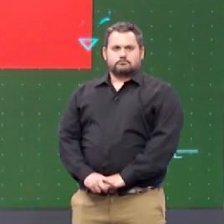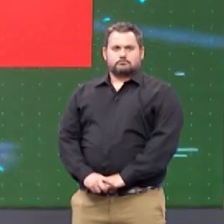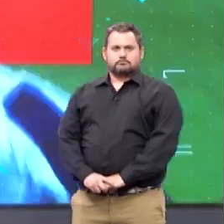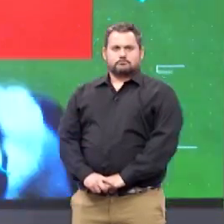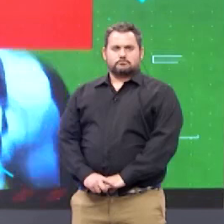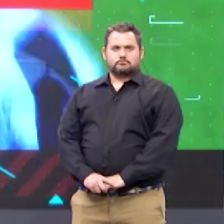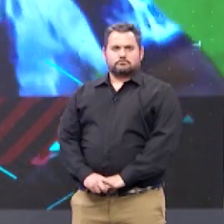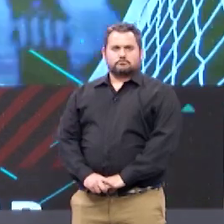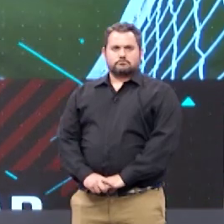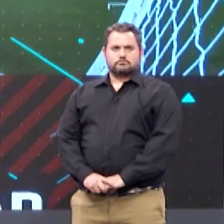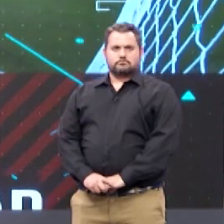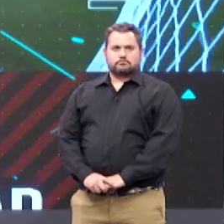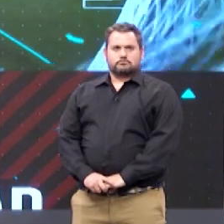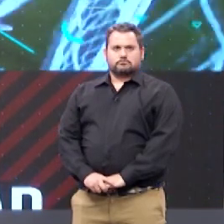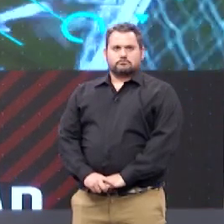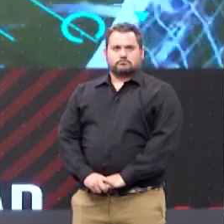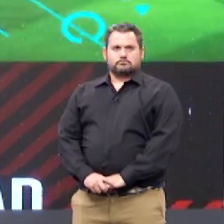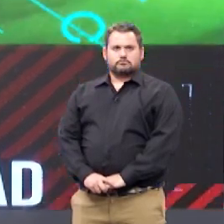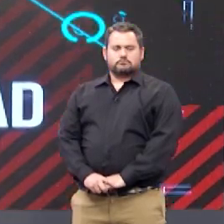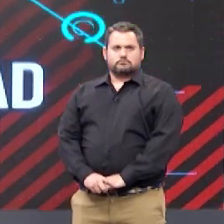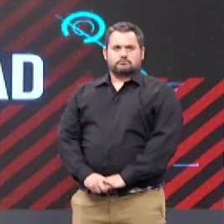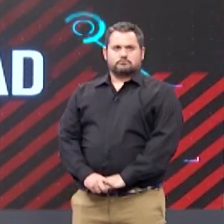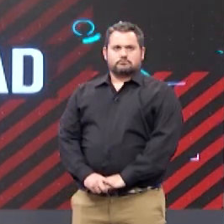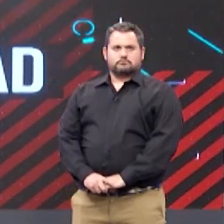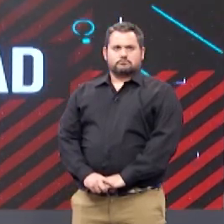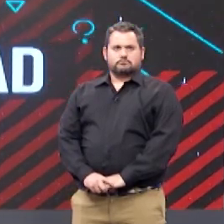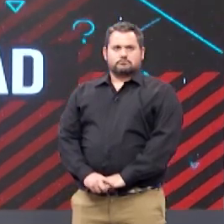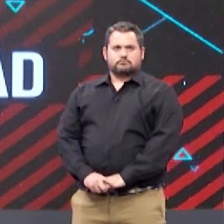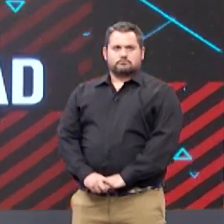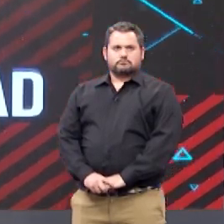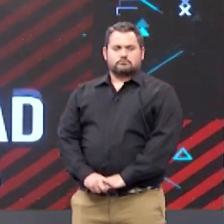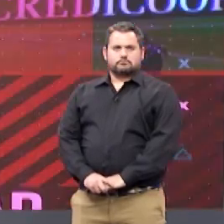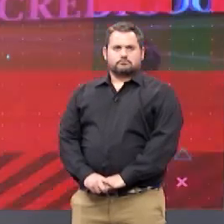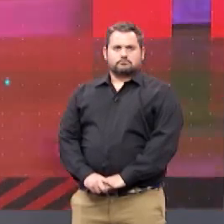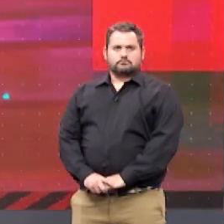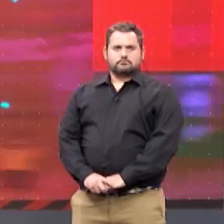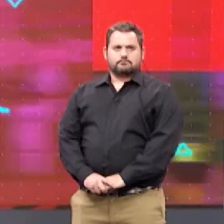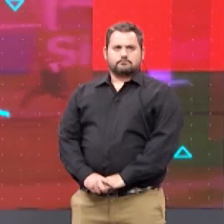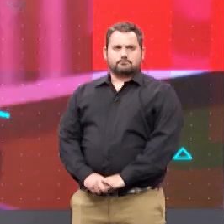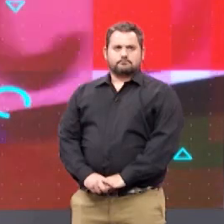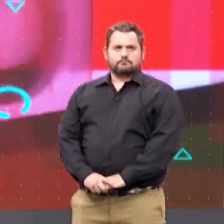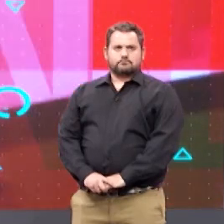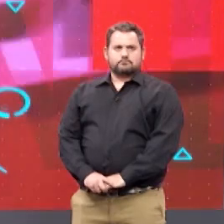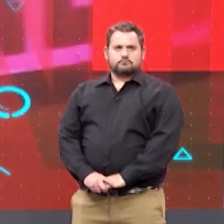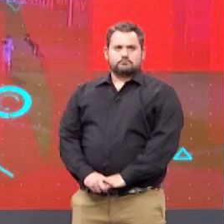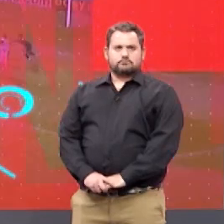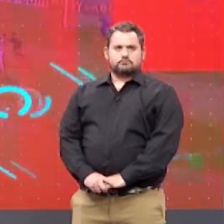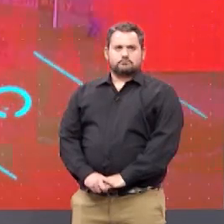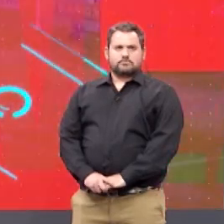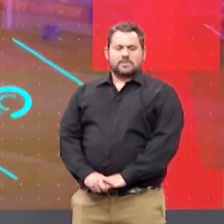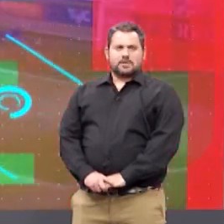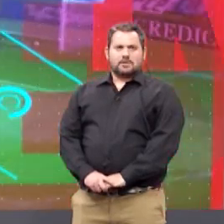Belgrano. Pero, che, juegan en la cancha de Belgrano, lo acaban de decir ustedes. Claro. Busquen derrotas de Belgrano en su